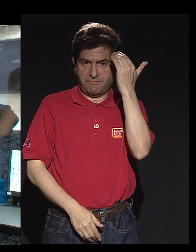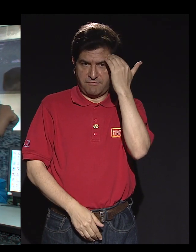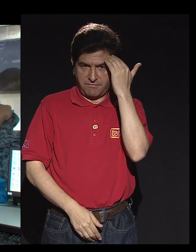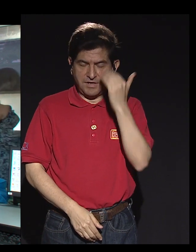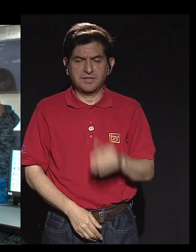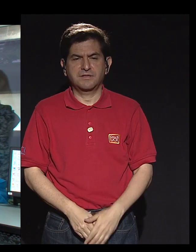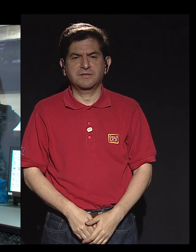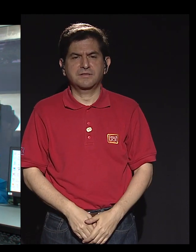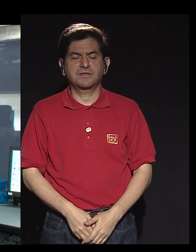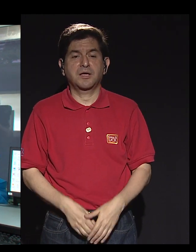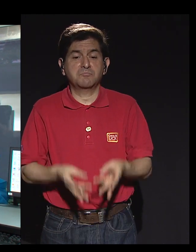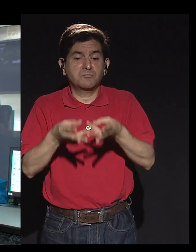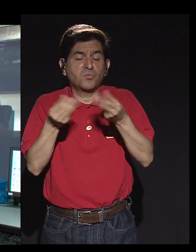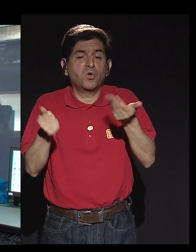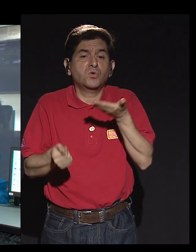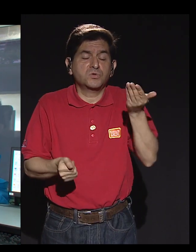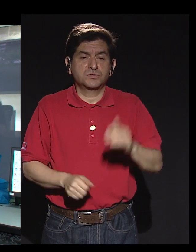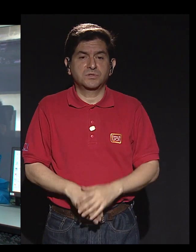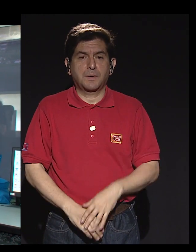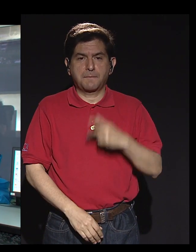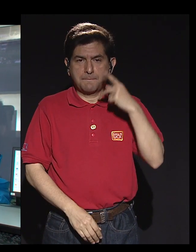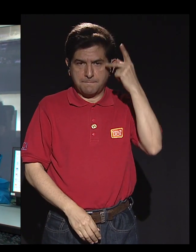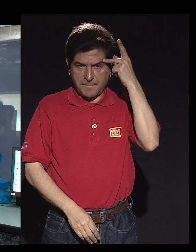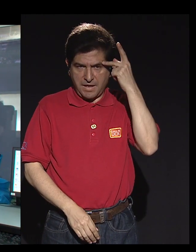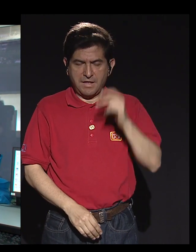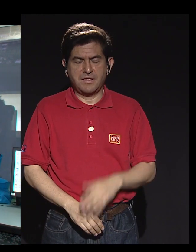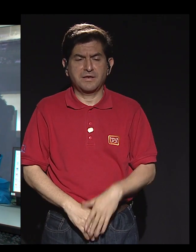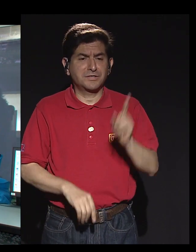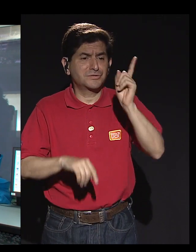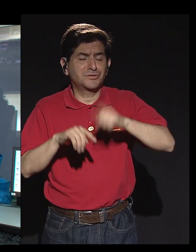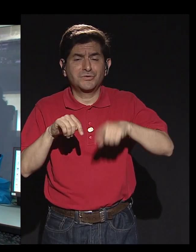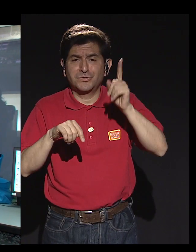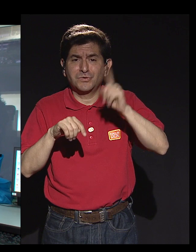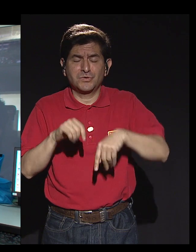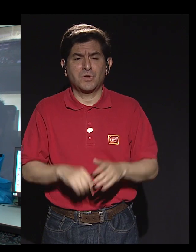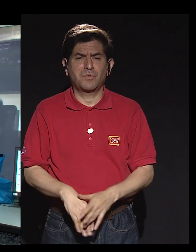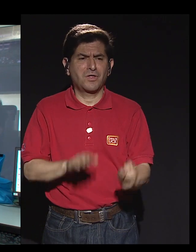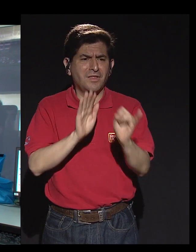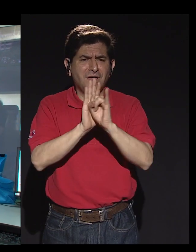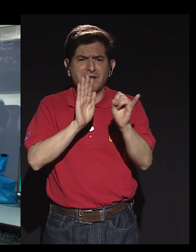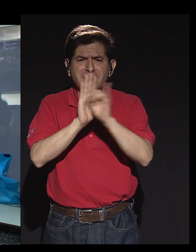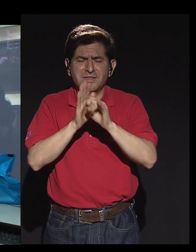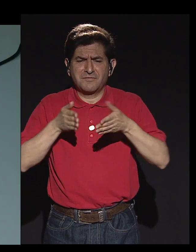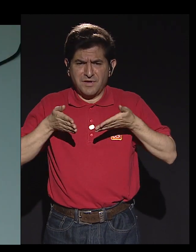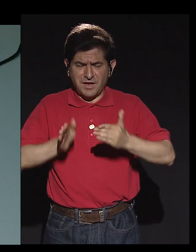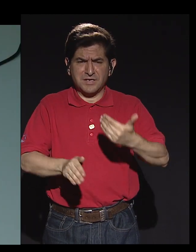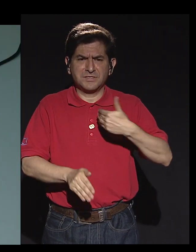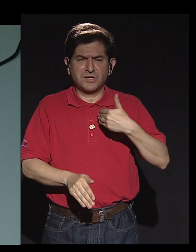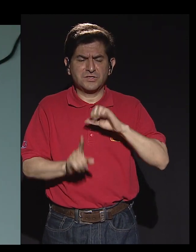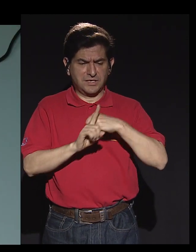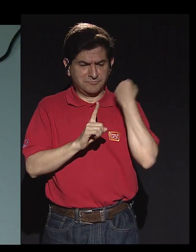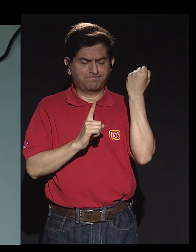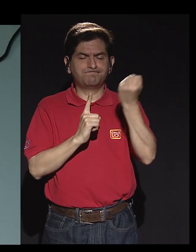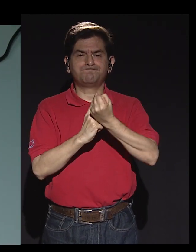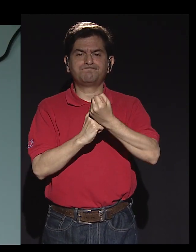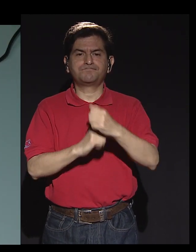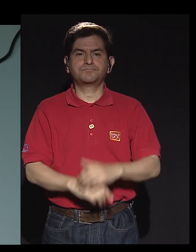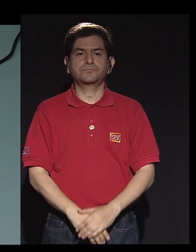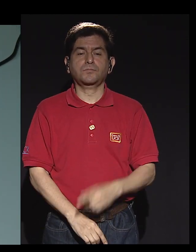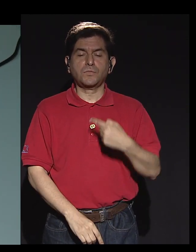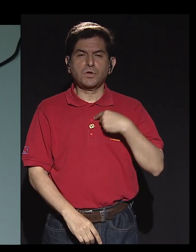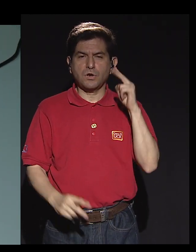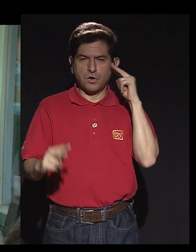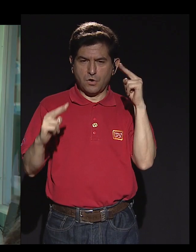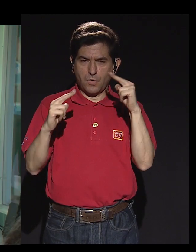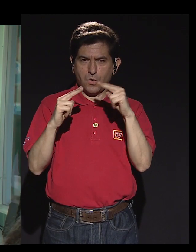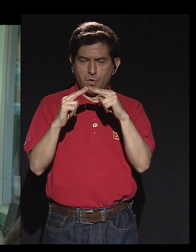el autismo. Esta falta de conocimiento ocasiona, por ejemplo, que los padres y las madres no puedan identificar